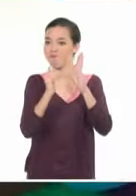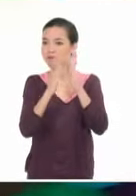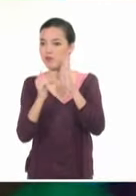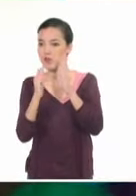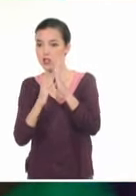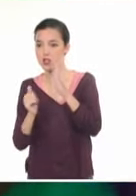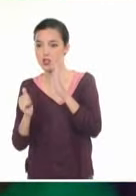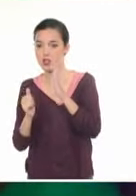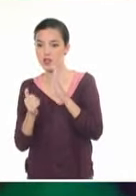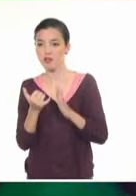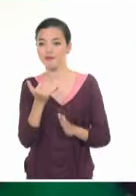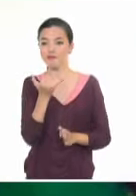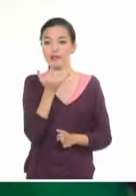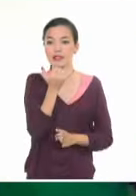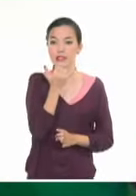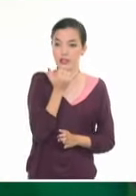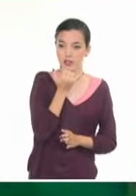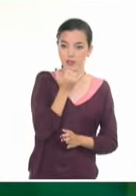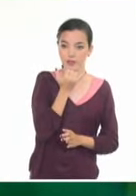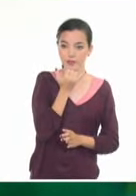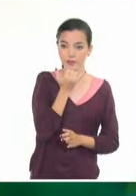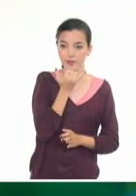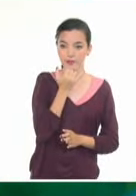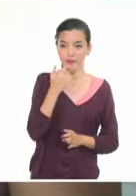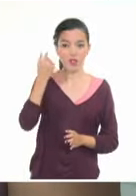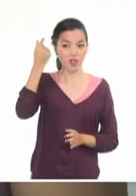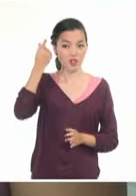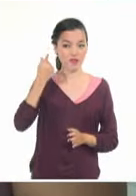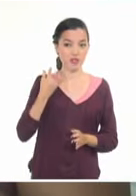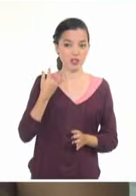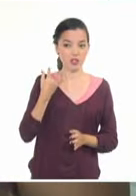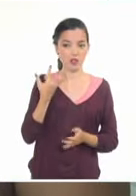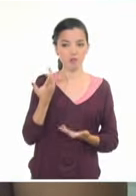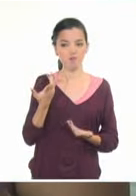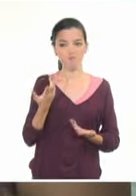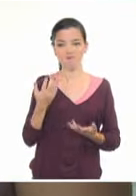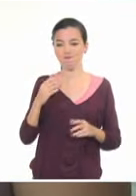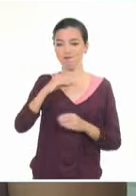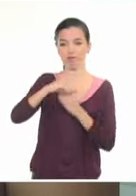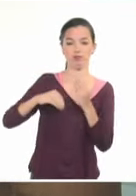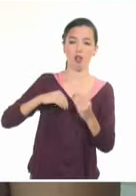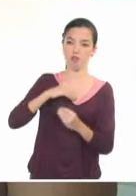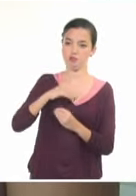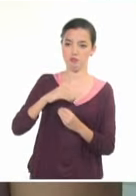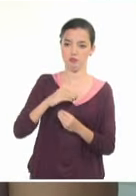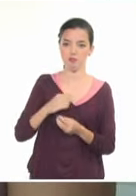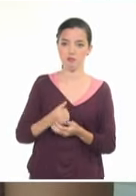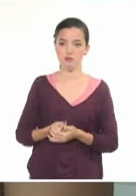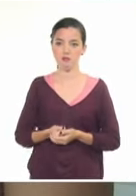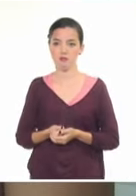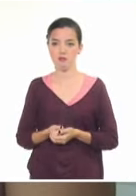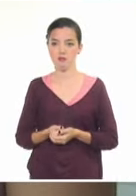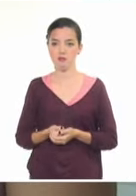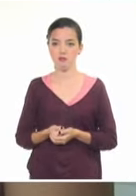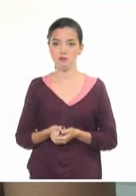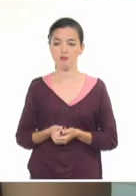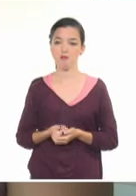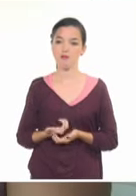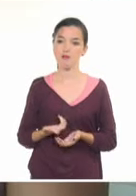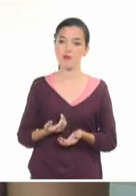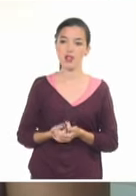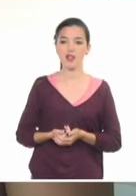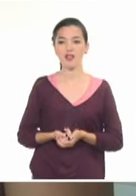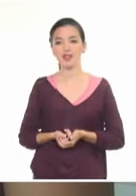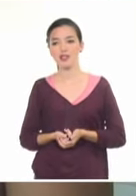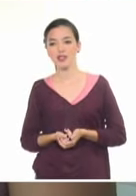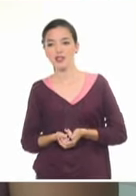día acostada y me picaba. Y ay, mami, me siento una pelotica en el seno. Y mi mamá,